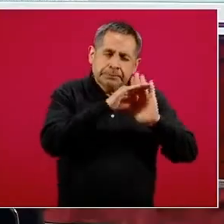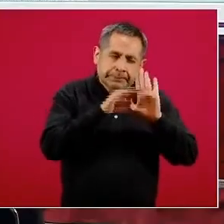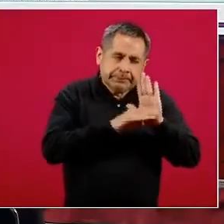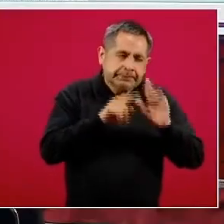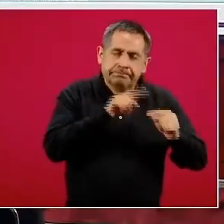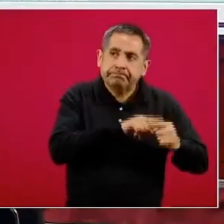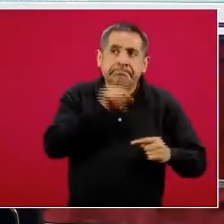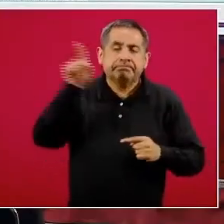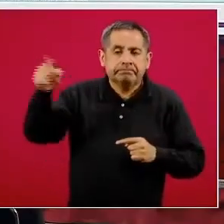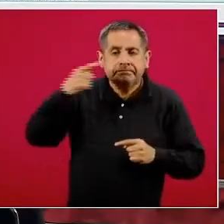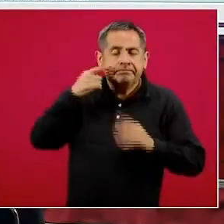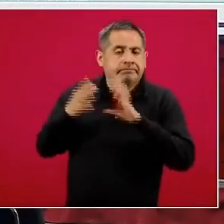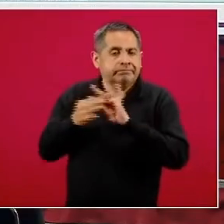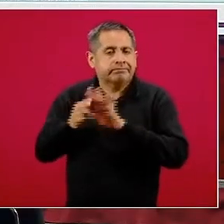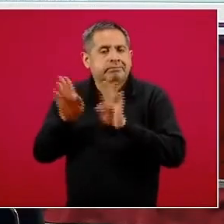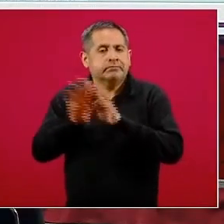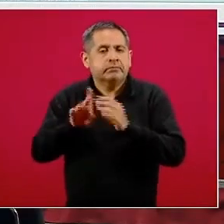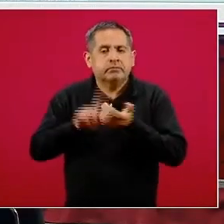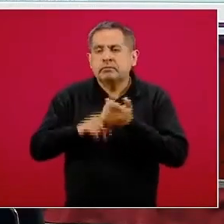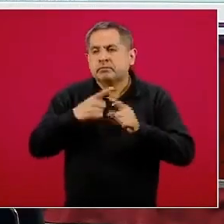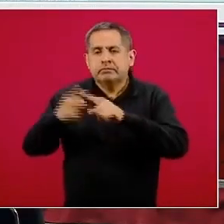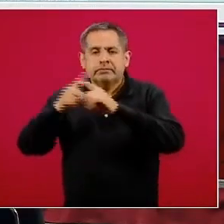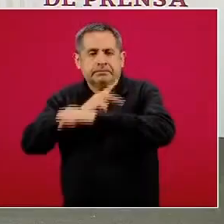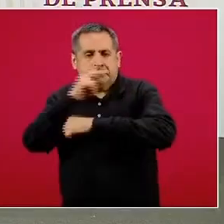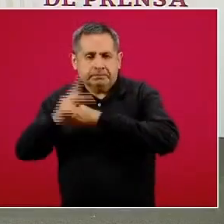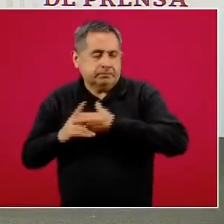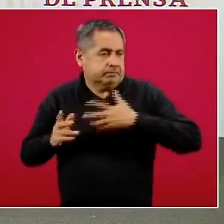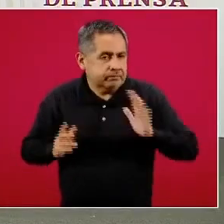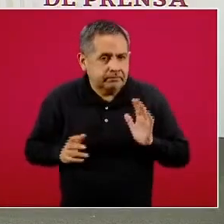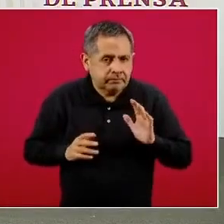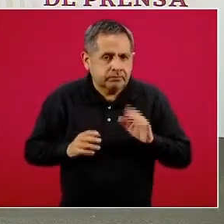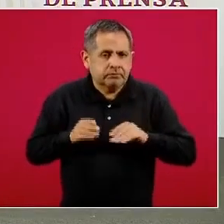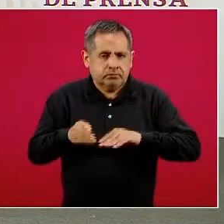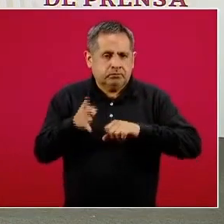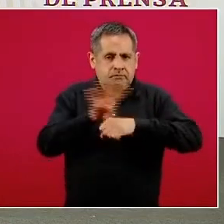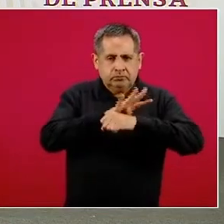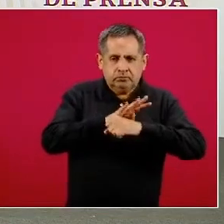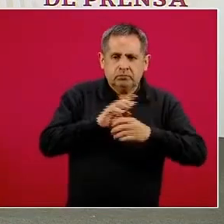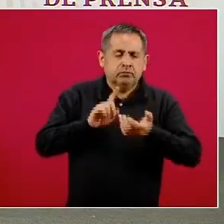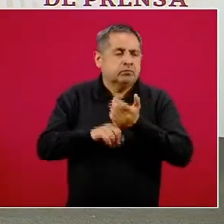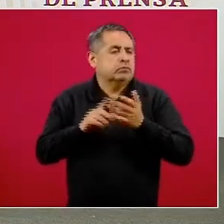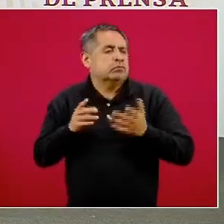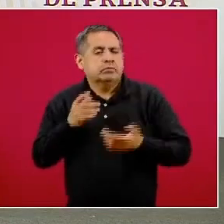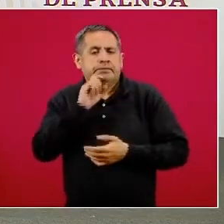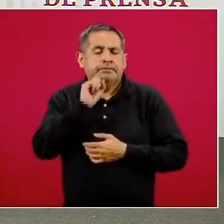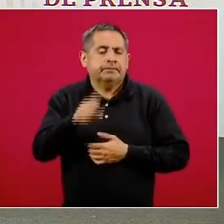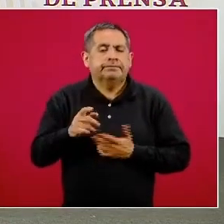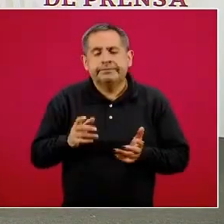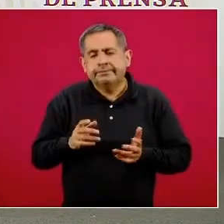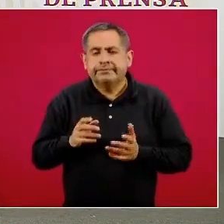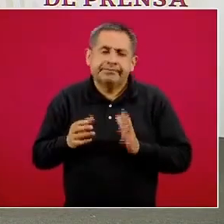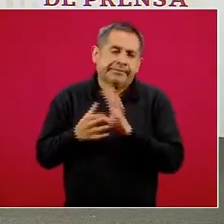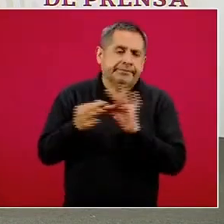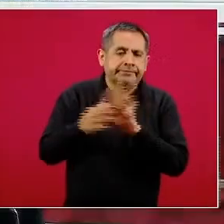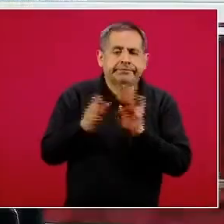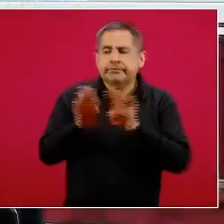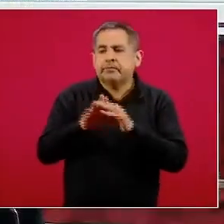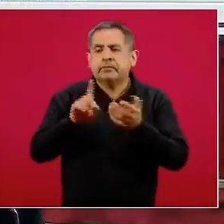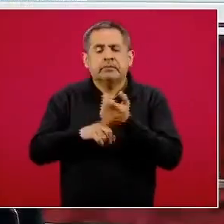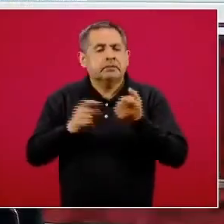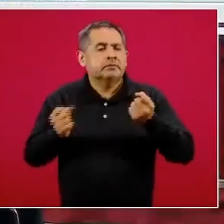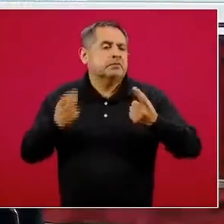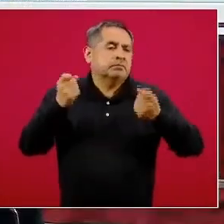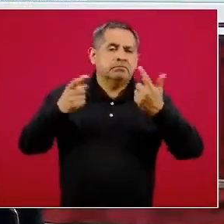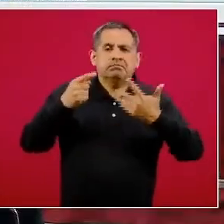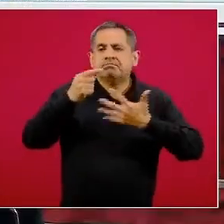vayan a pues diferentes países, no nada más en el marco de COVID, sino hablando también, insisto, en algunos